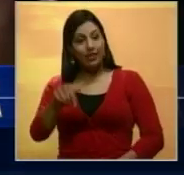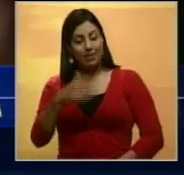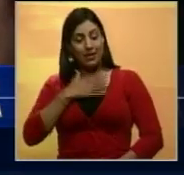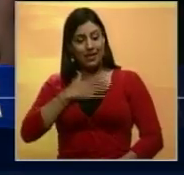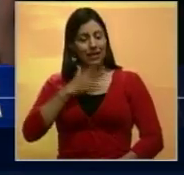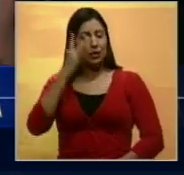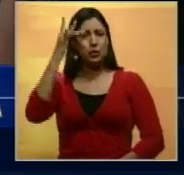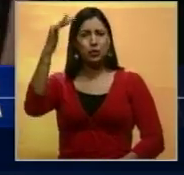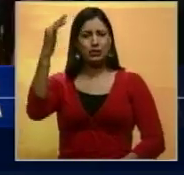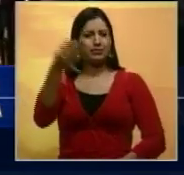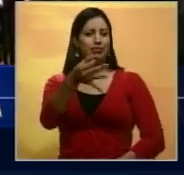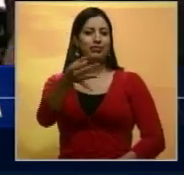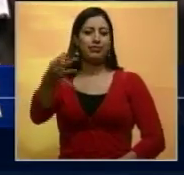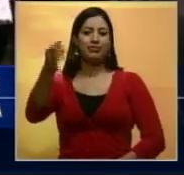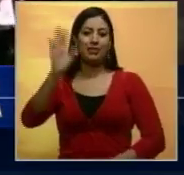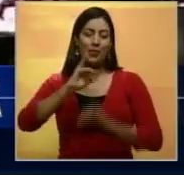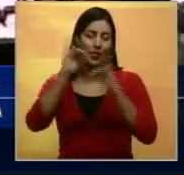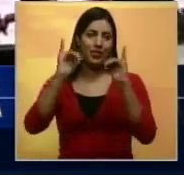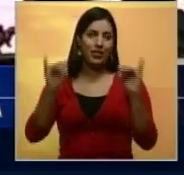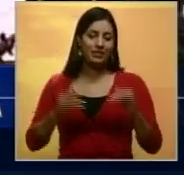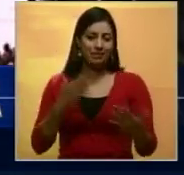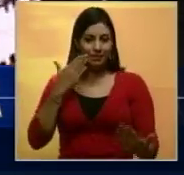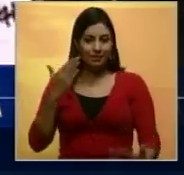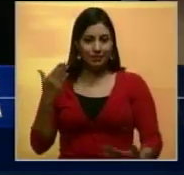él es un sueño hecho realidad.